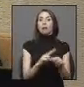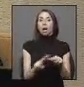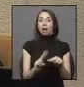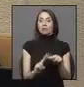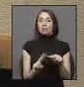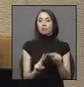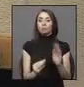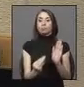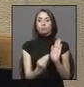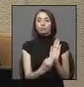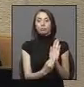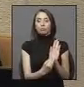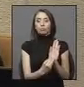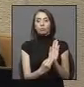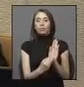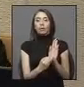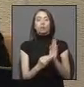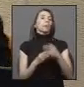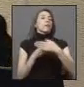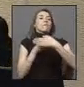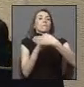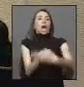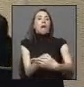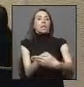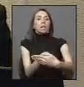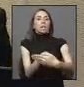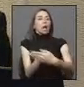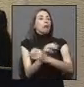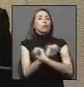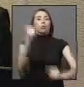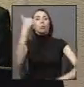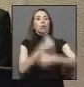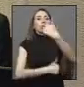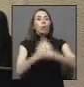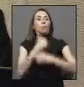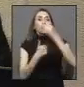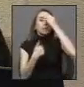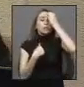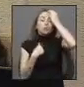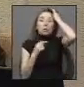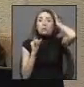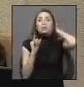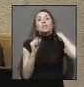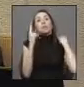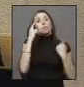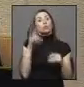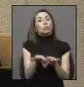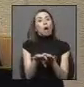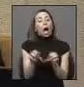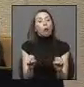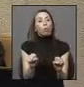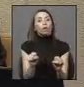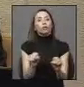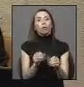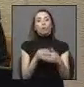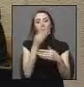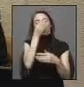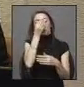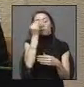establecer una barrera a la competencia. Y yo estoy de acuerdo con las barreras a